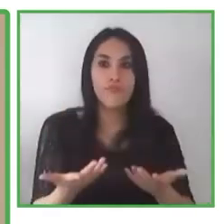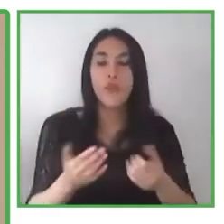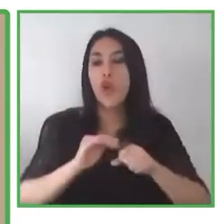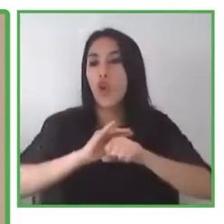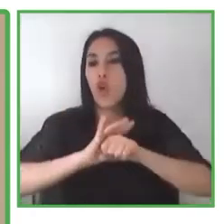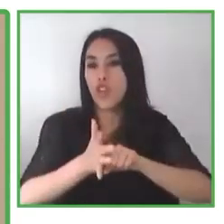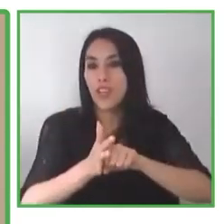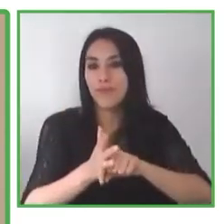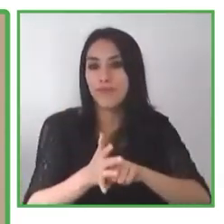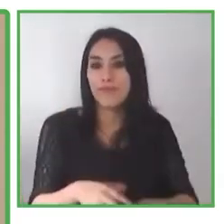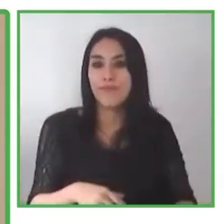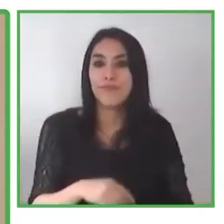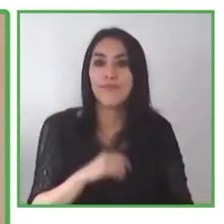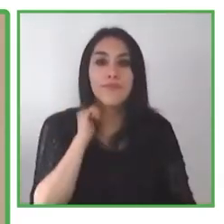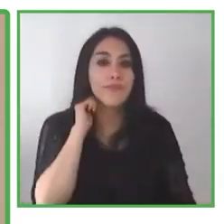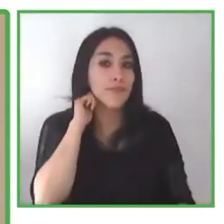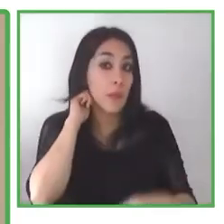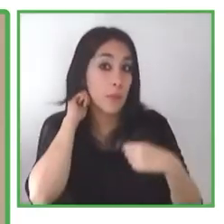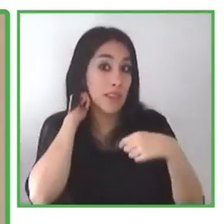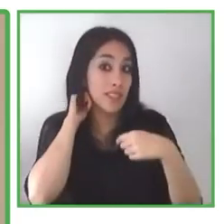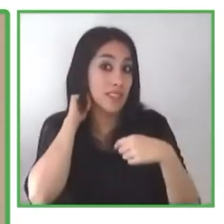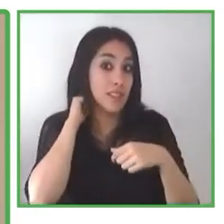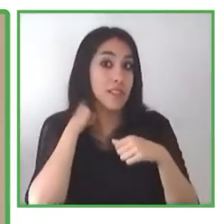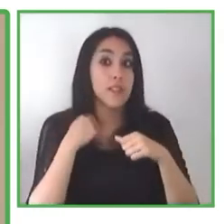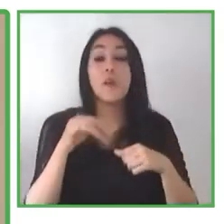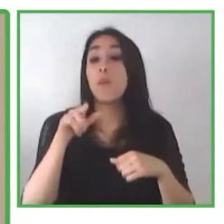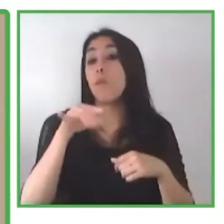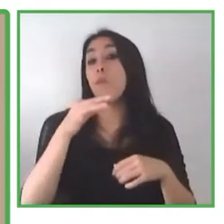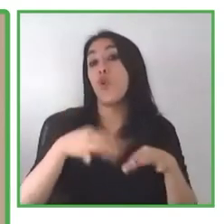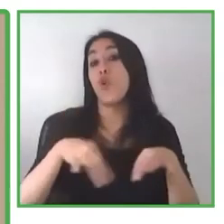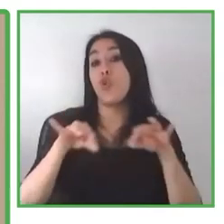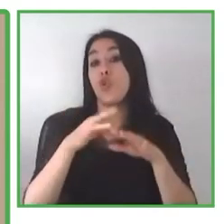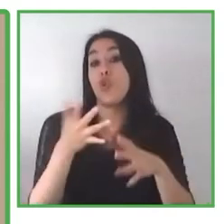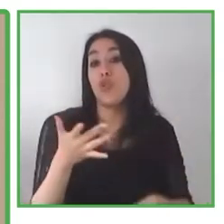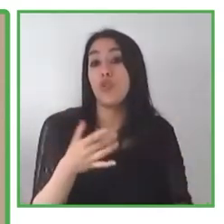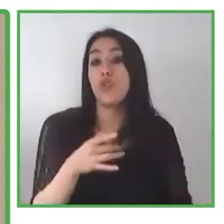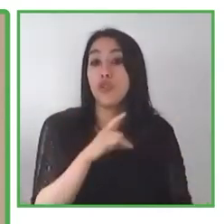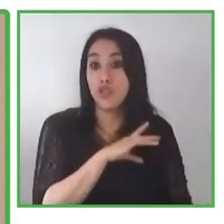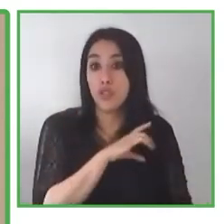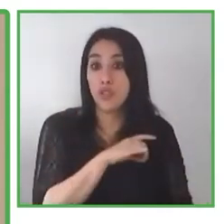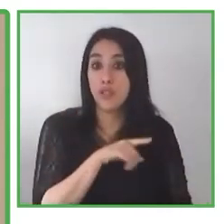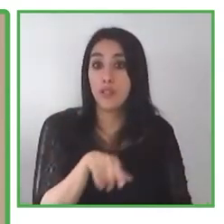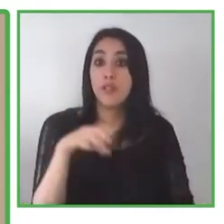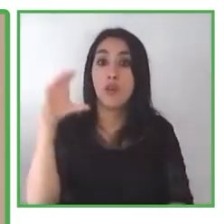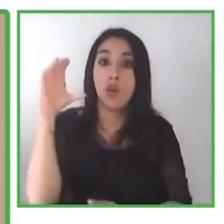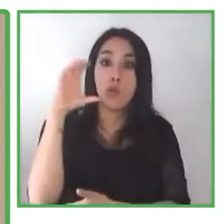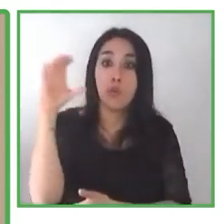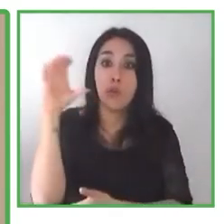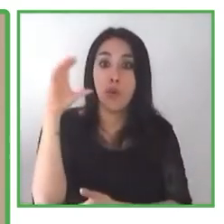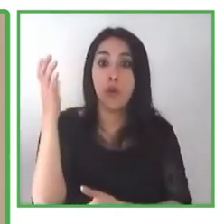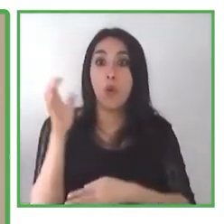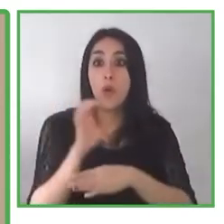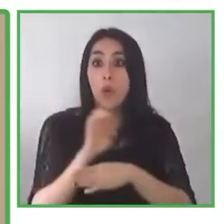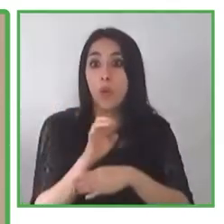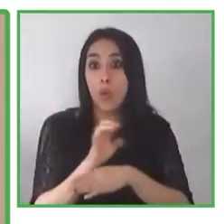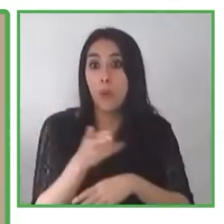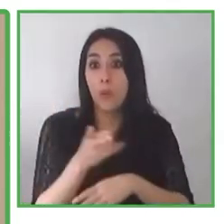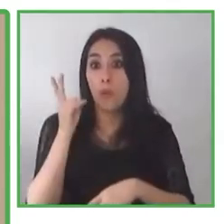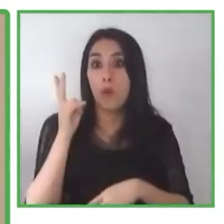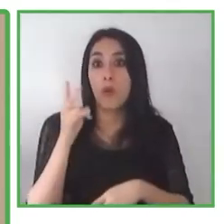gobierno de Argentina, Chile, Ecuador, Colombia y Perú y también organizaciones de personas